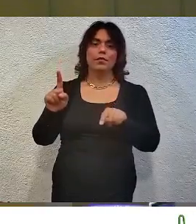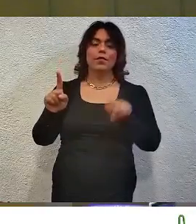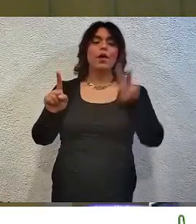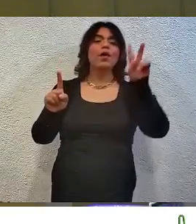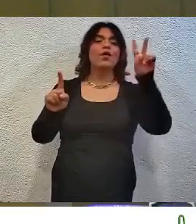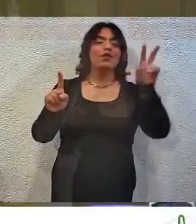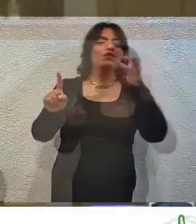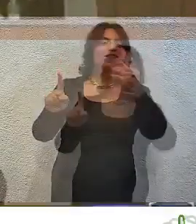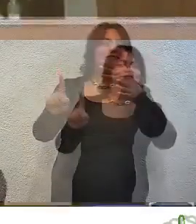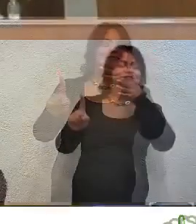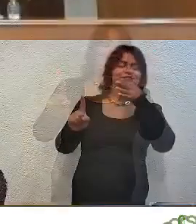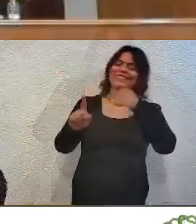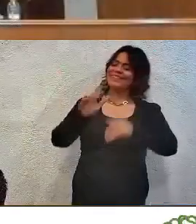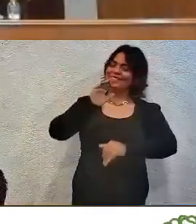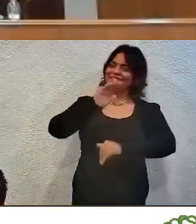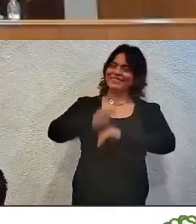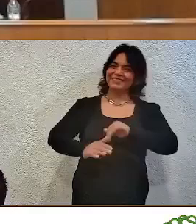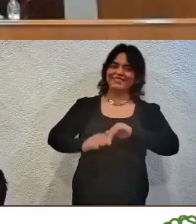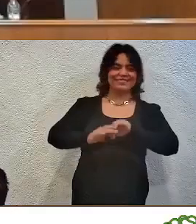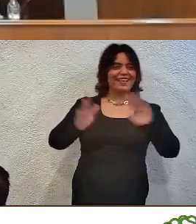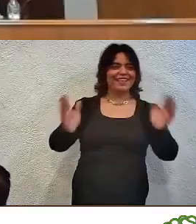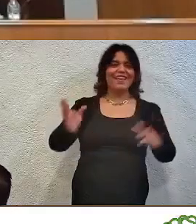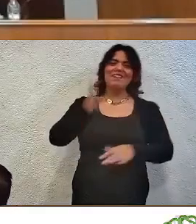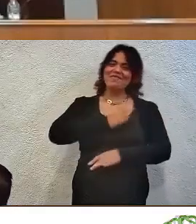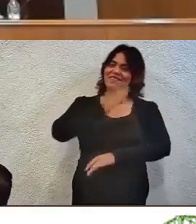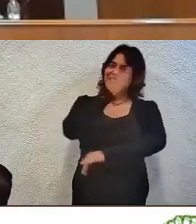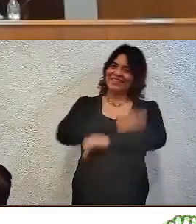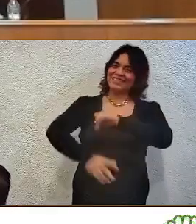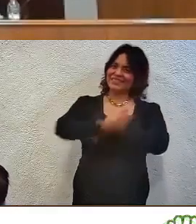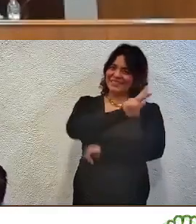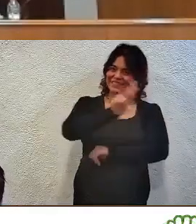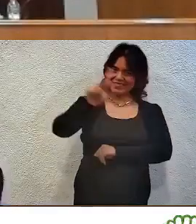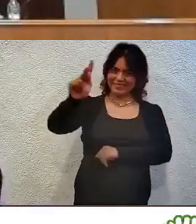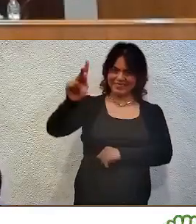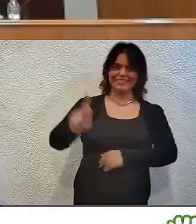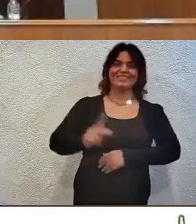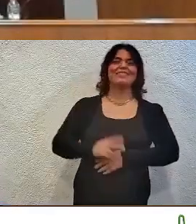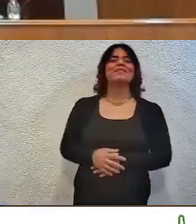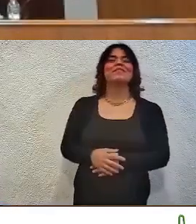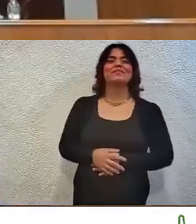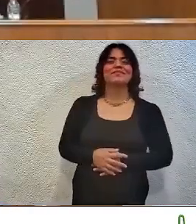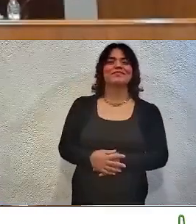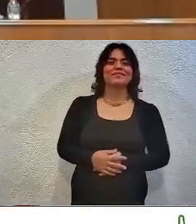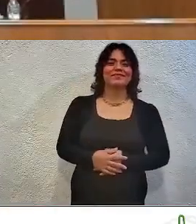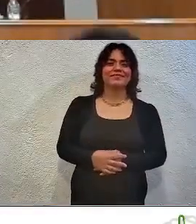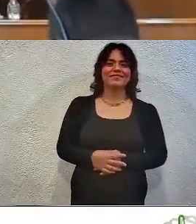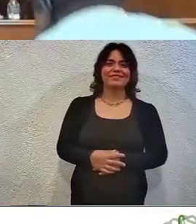minutos, se declara concluida la sesión. Buenas tardes a todas y a todos. Buenas Buenas tardes. tardes.